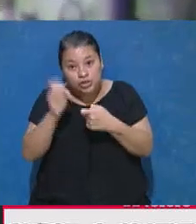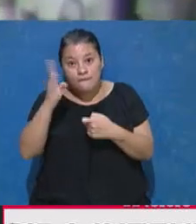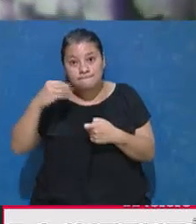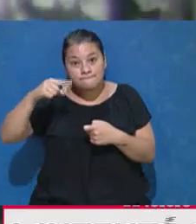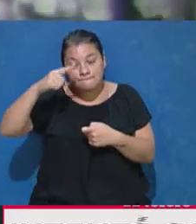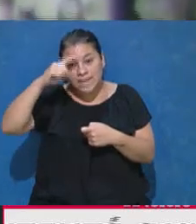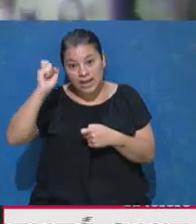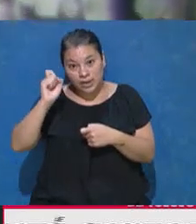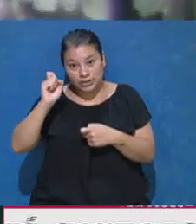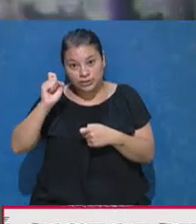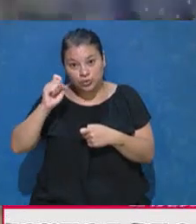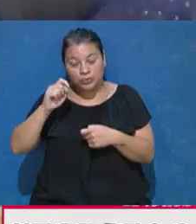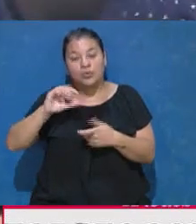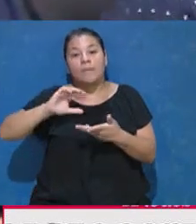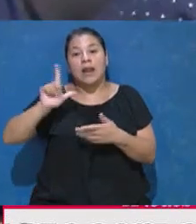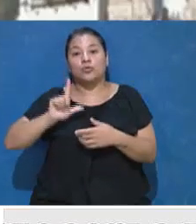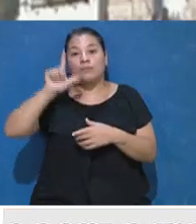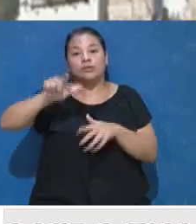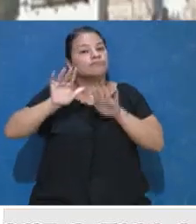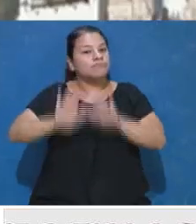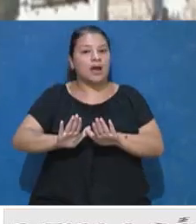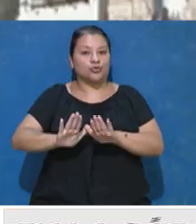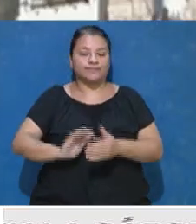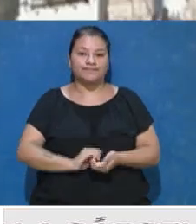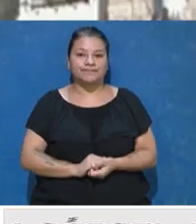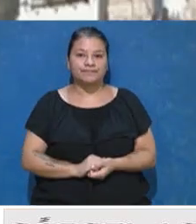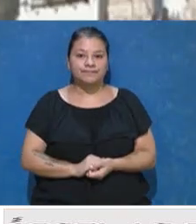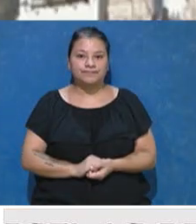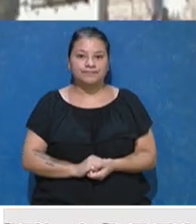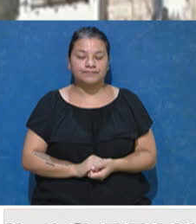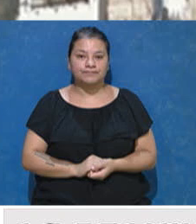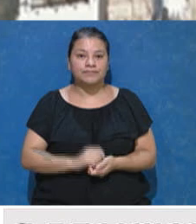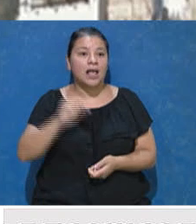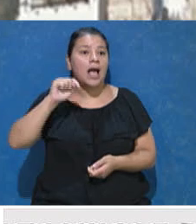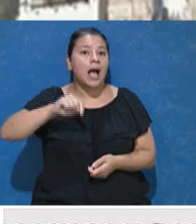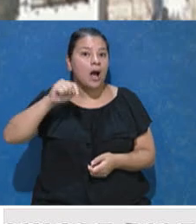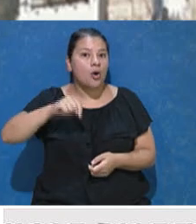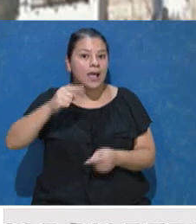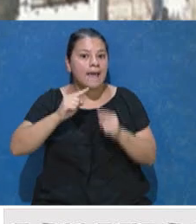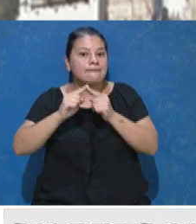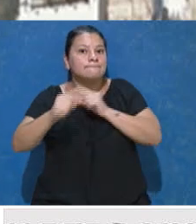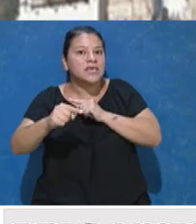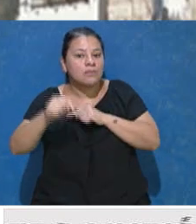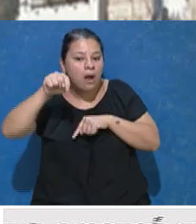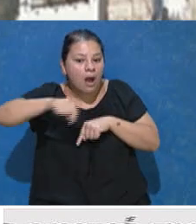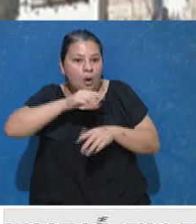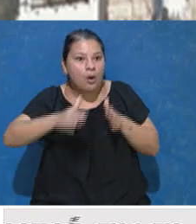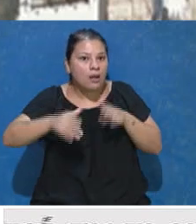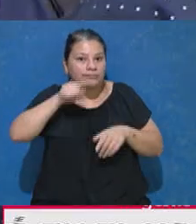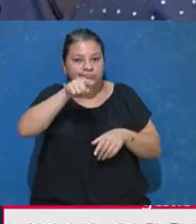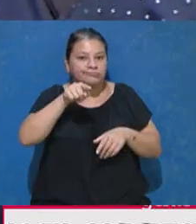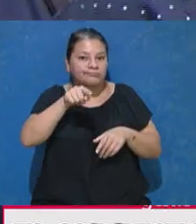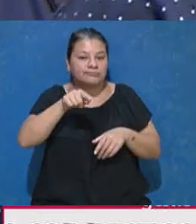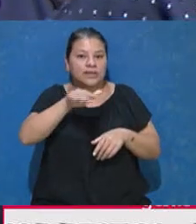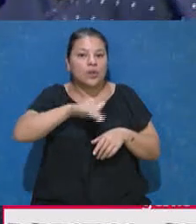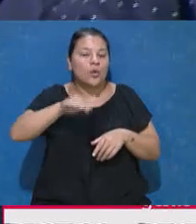una medida de fuerza para el próximo lunes vamos a escuchar lo que está pasando en vivo en estos momentos allí